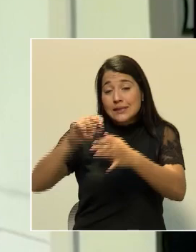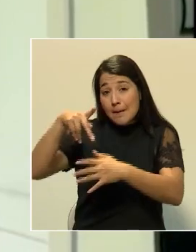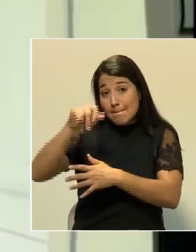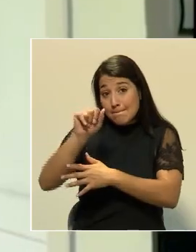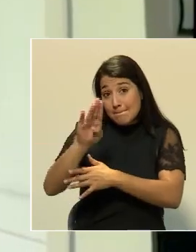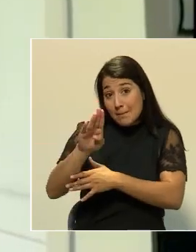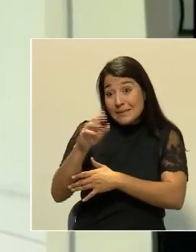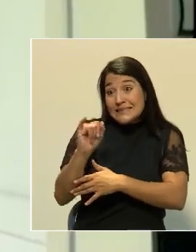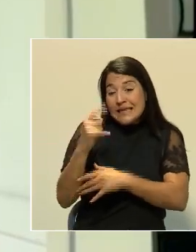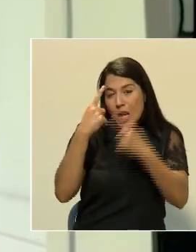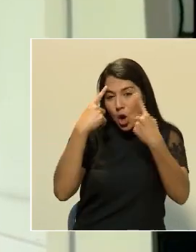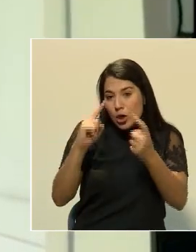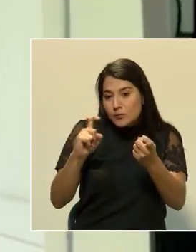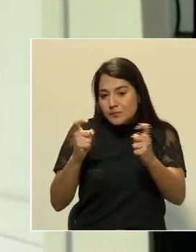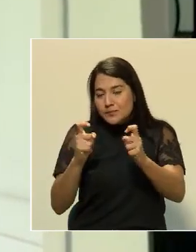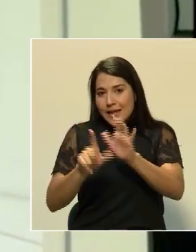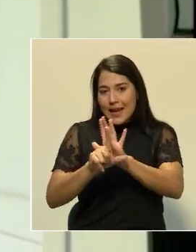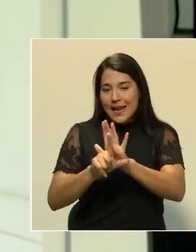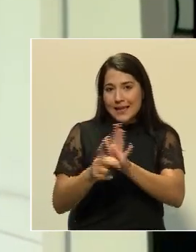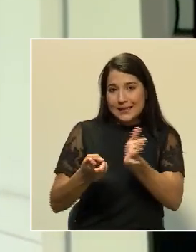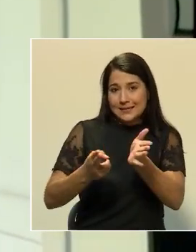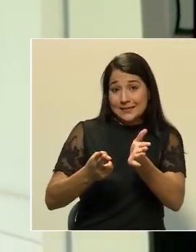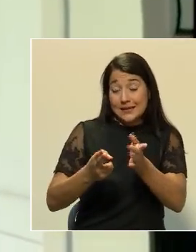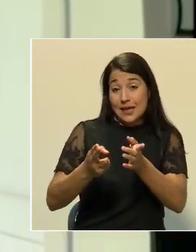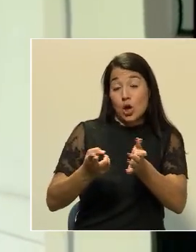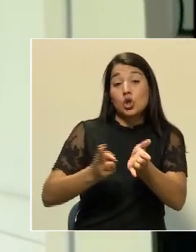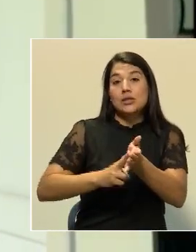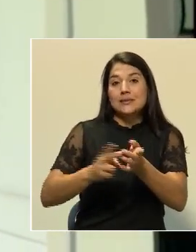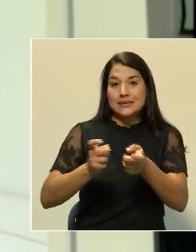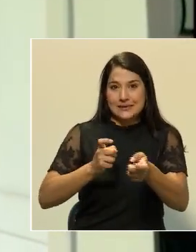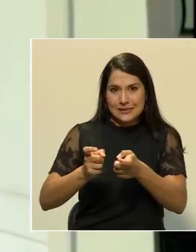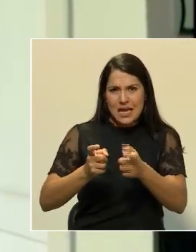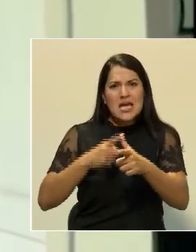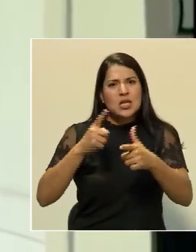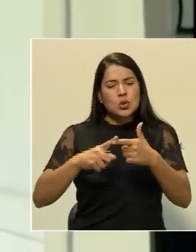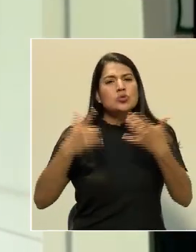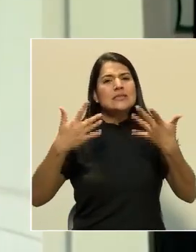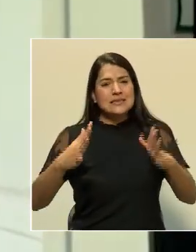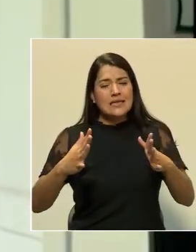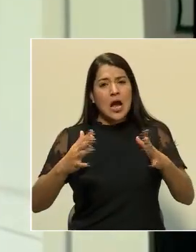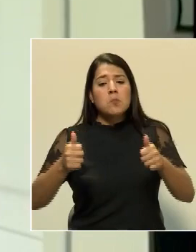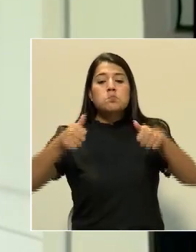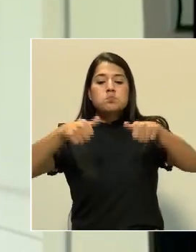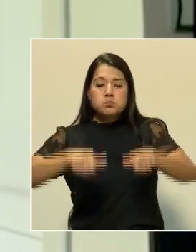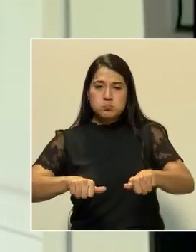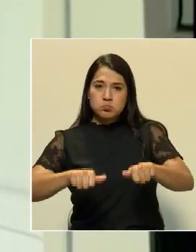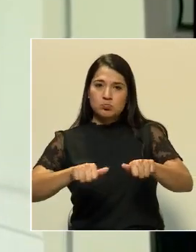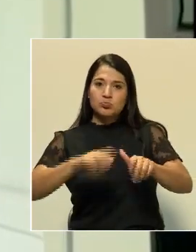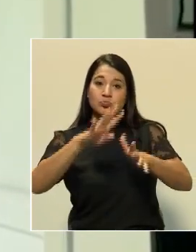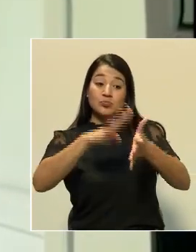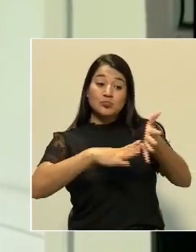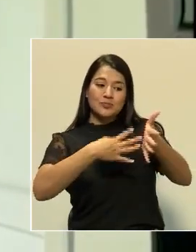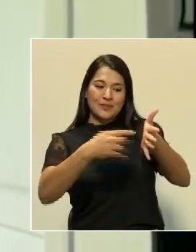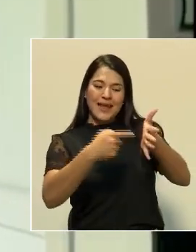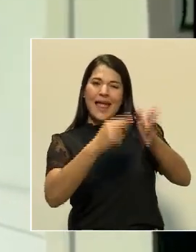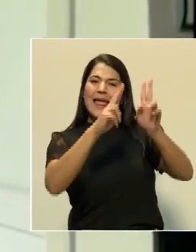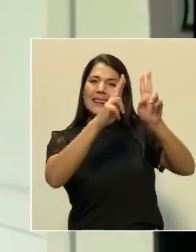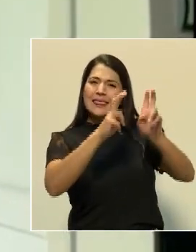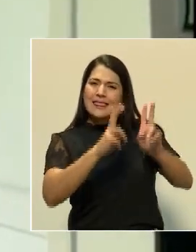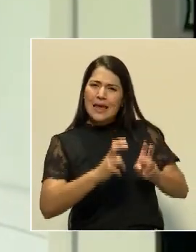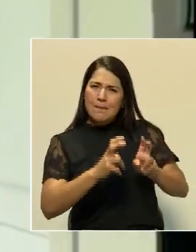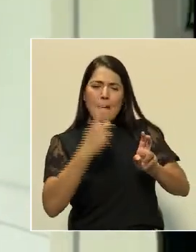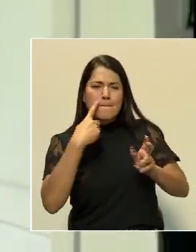actualizarla, de manera tal de que Liberación Nacional ha llegado a un consenso de una agenda para que cada uno de estos proyectos sean analizados